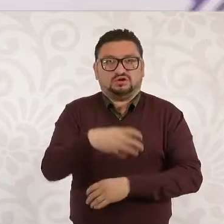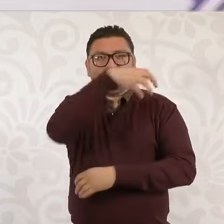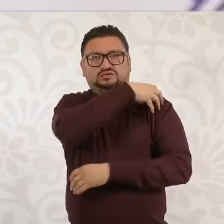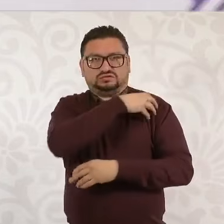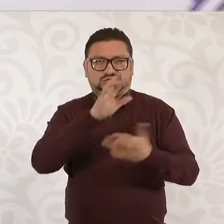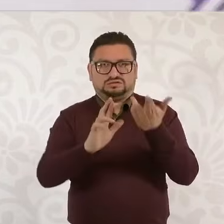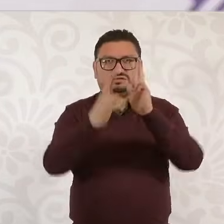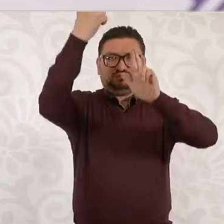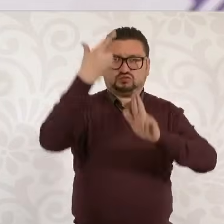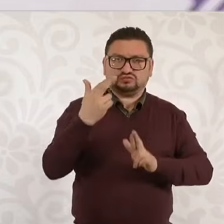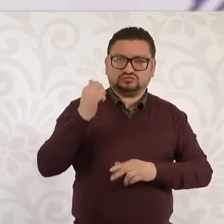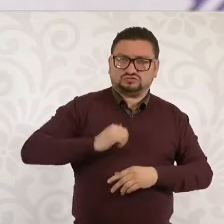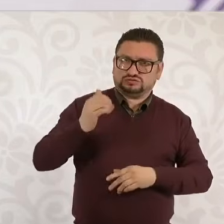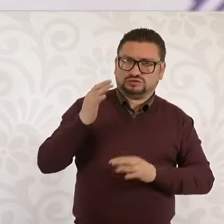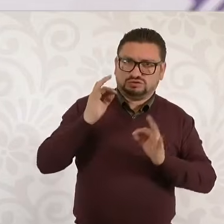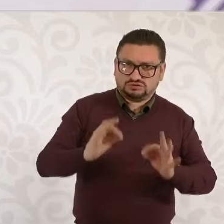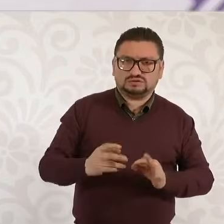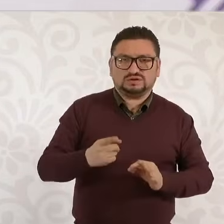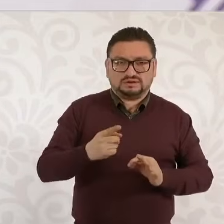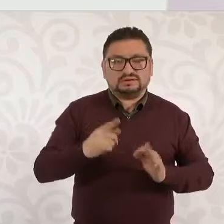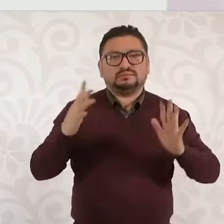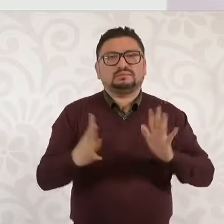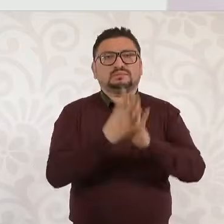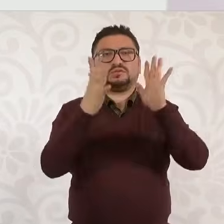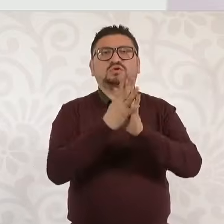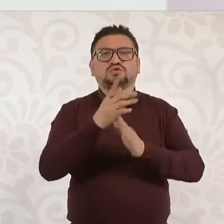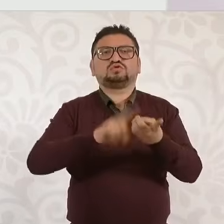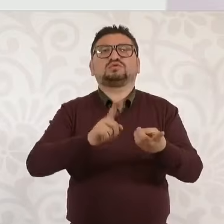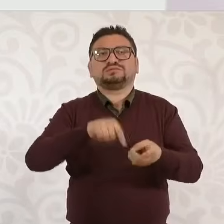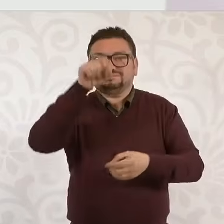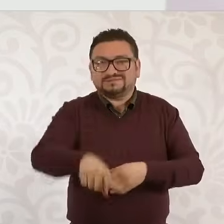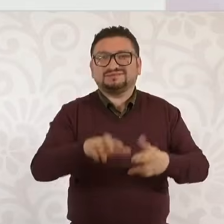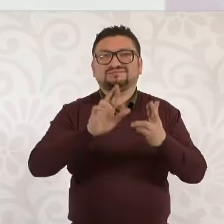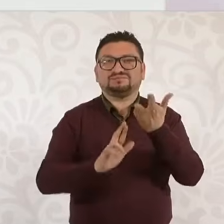de la revolución, que participaron en la revolución.